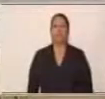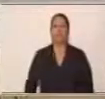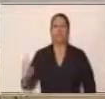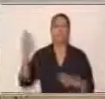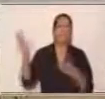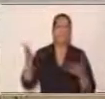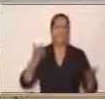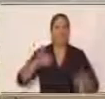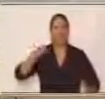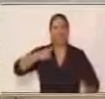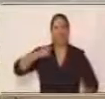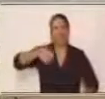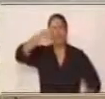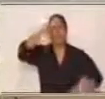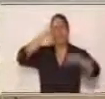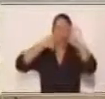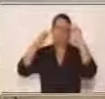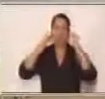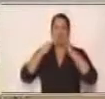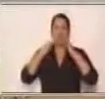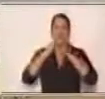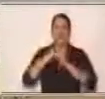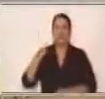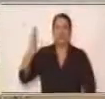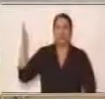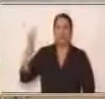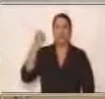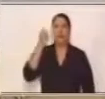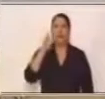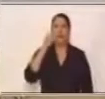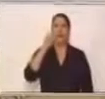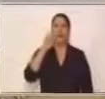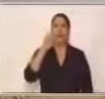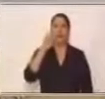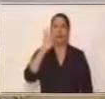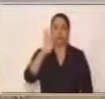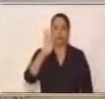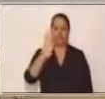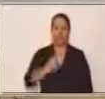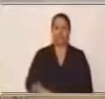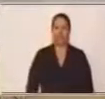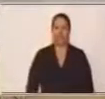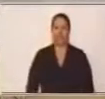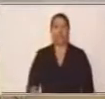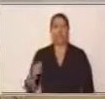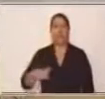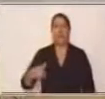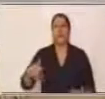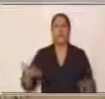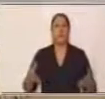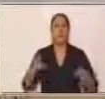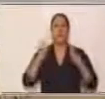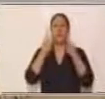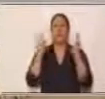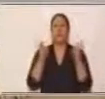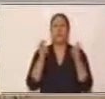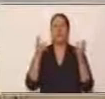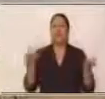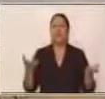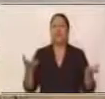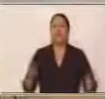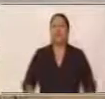Bienvenido a este espacio educativo, Aprendo en Casa. Soy Aldo Guillermo Moreno Guzmán y en esta oportunidad desarrollaré el tema